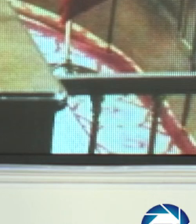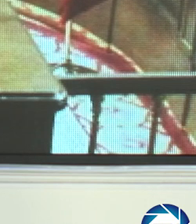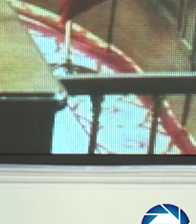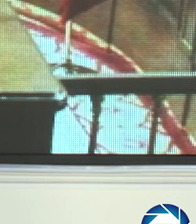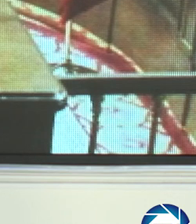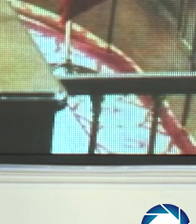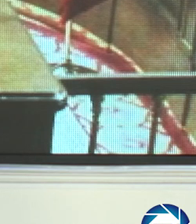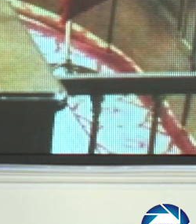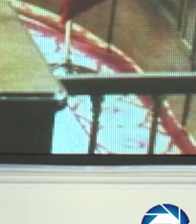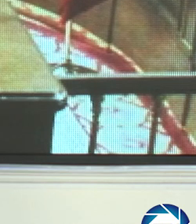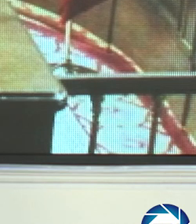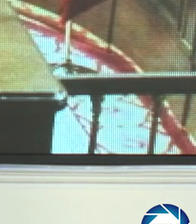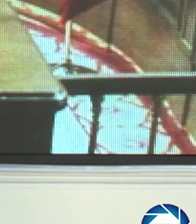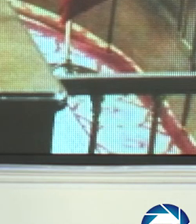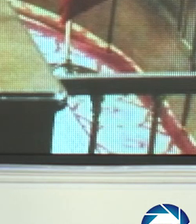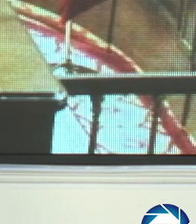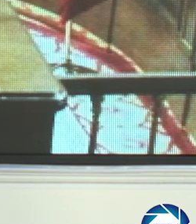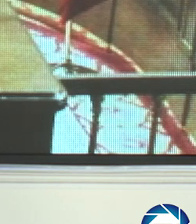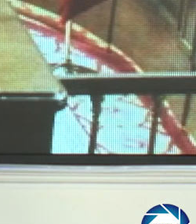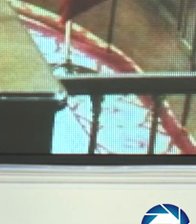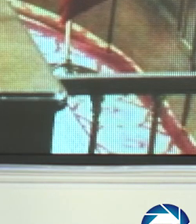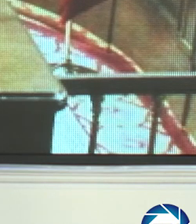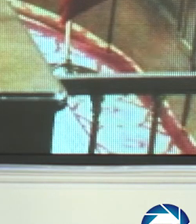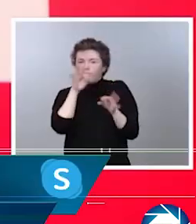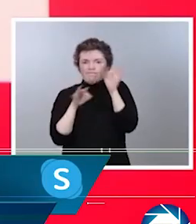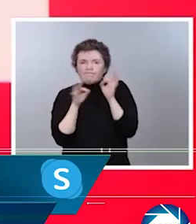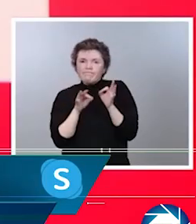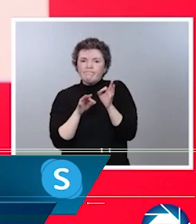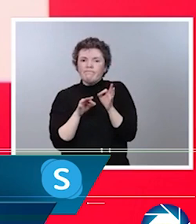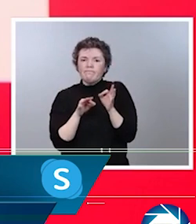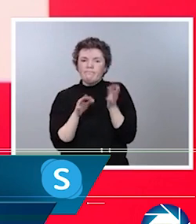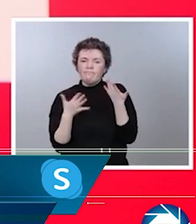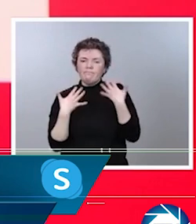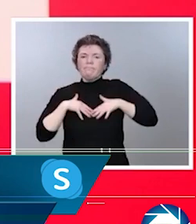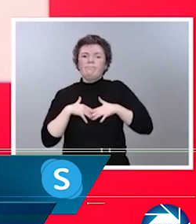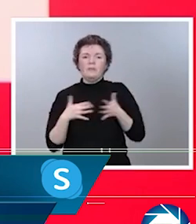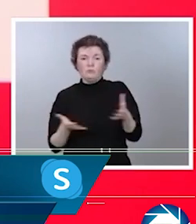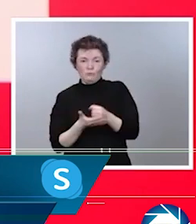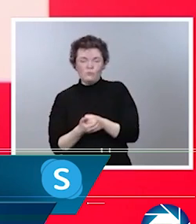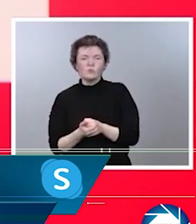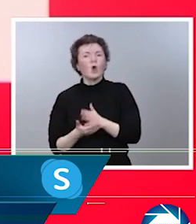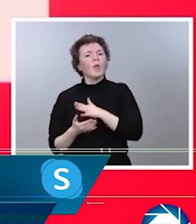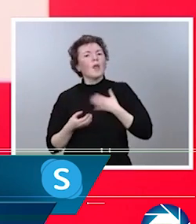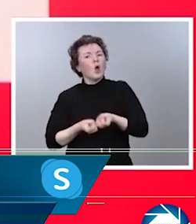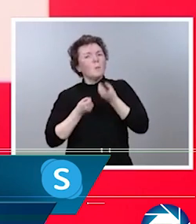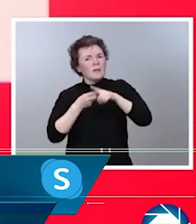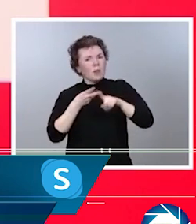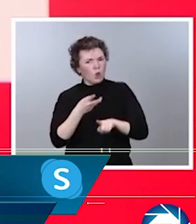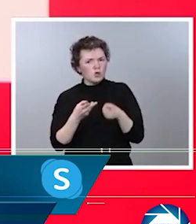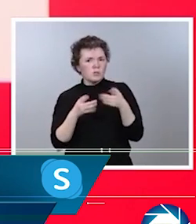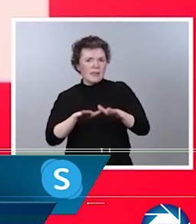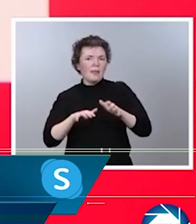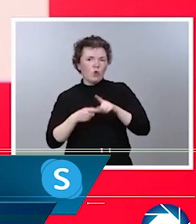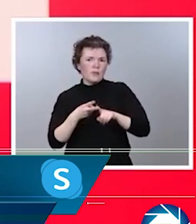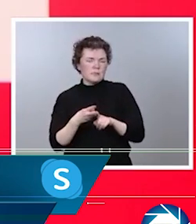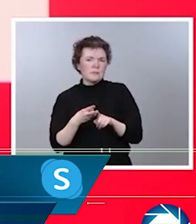toda la pedagogía posible y ayudarnos con los medios de comunicación con los que